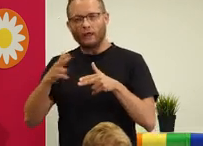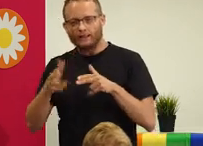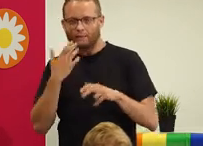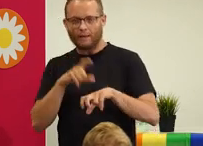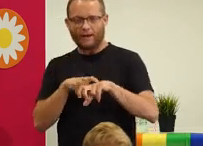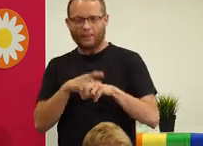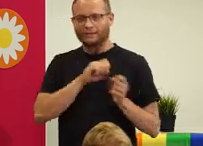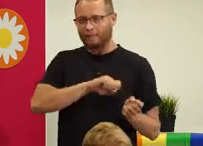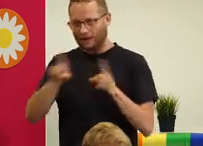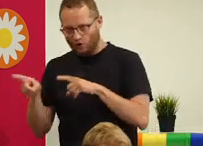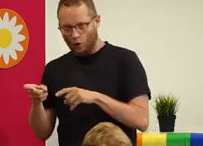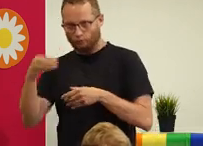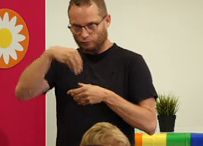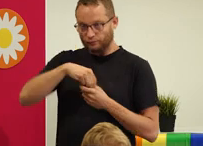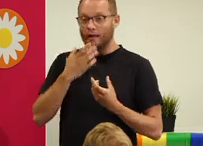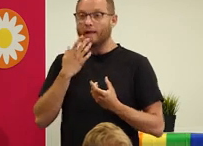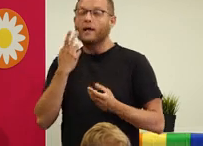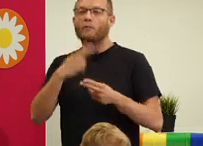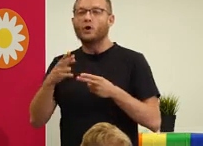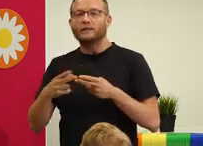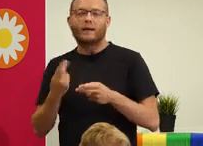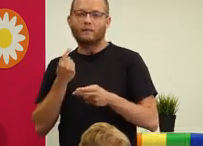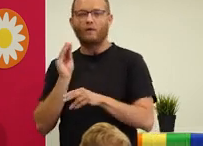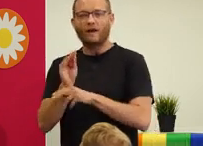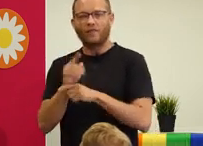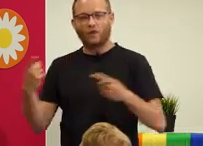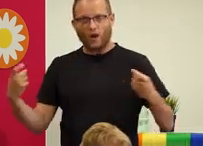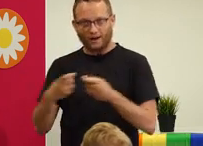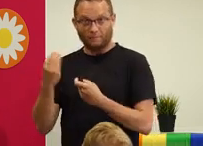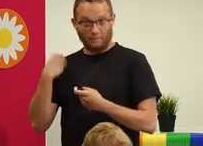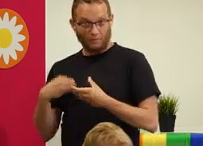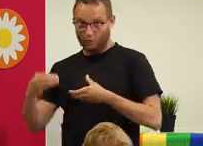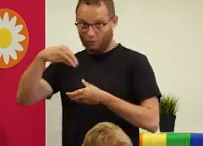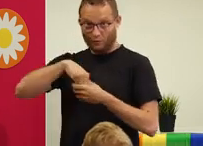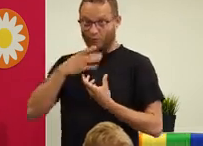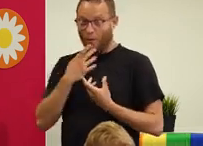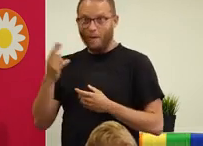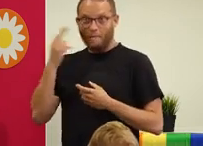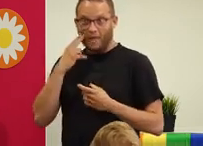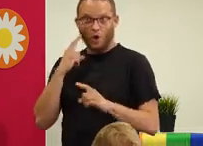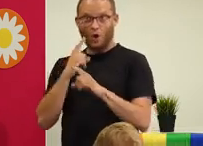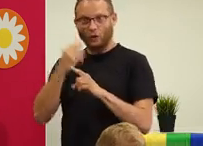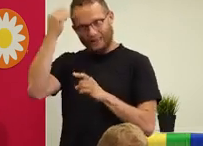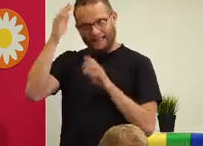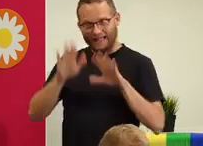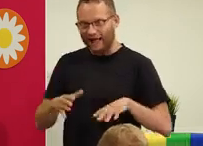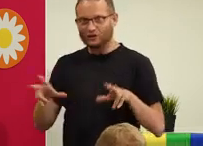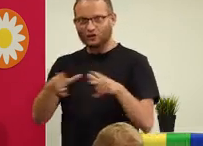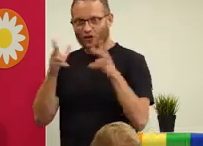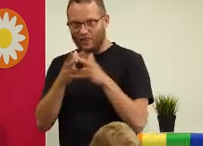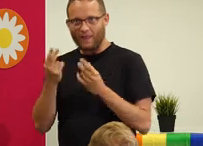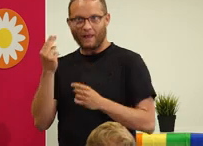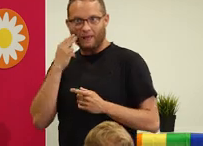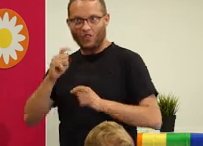inmigración, con sus políticas de financiación de las guerras. ¿Por qué? Porque infundar el miedo hacia el Islam y hacia las sociedades